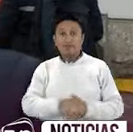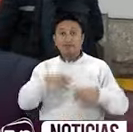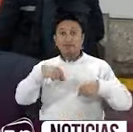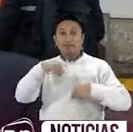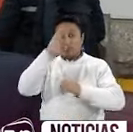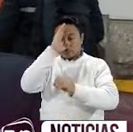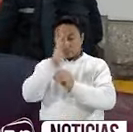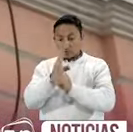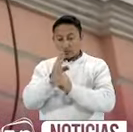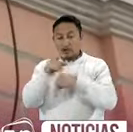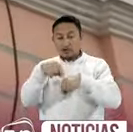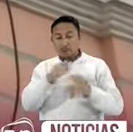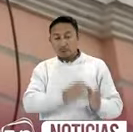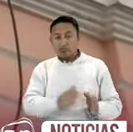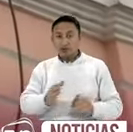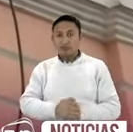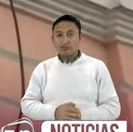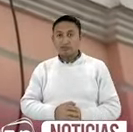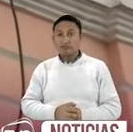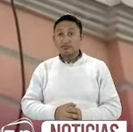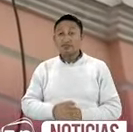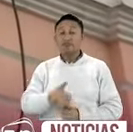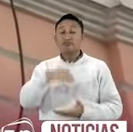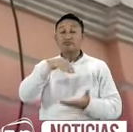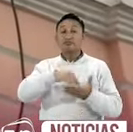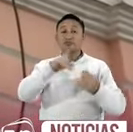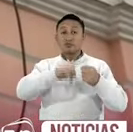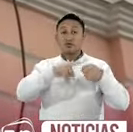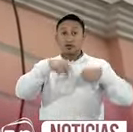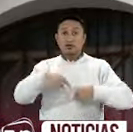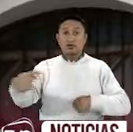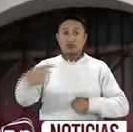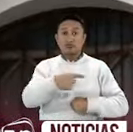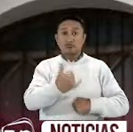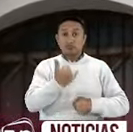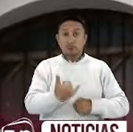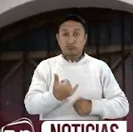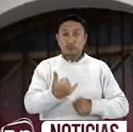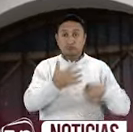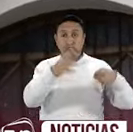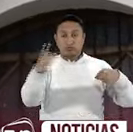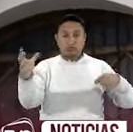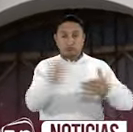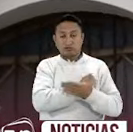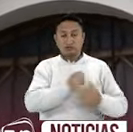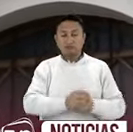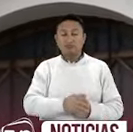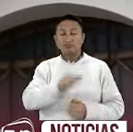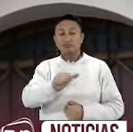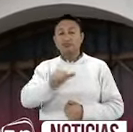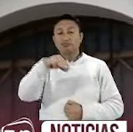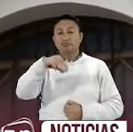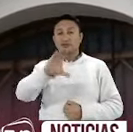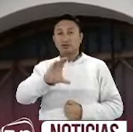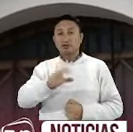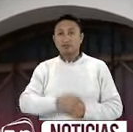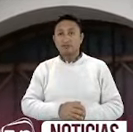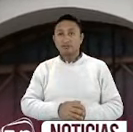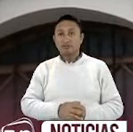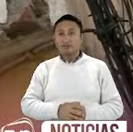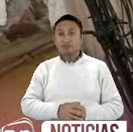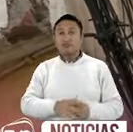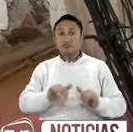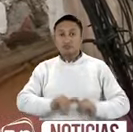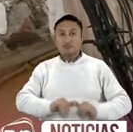tengamos una ciudad en orden. El retiro de cables en el centro de Quito está entrando en su tercera fase. y desde la AMC enfatizaron que